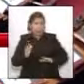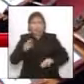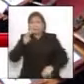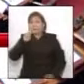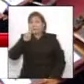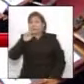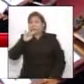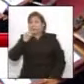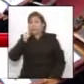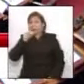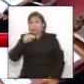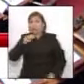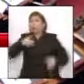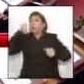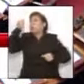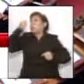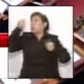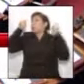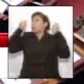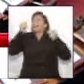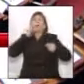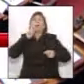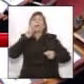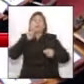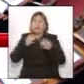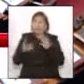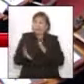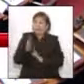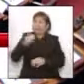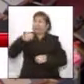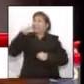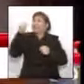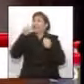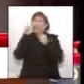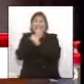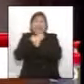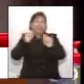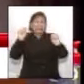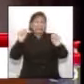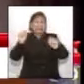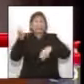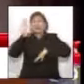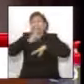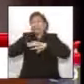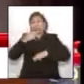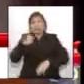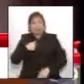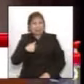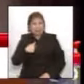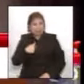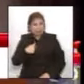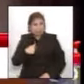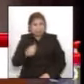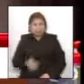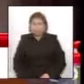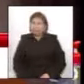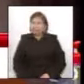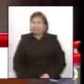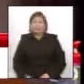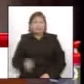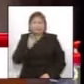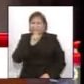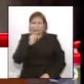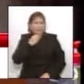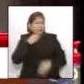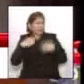Miriam... La campeona de la mentira. Ella se salva sobre el peso mío. Mira, tus odios son tu problema. No